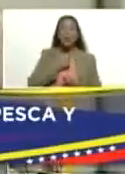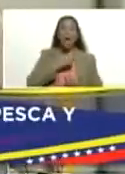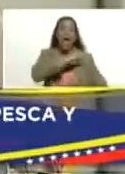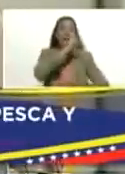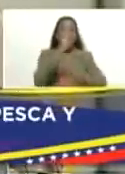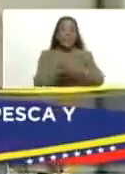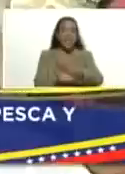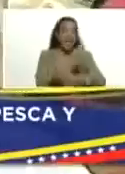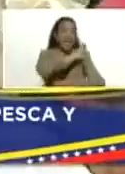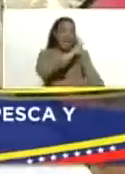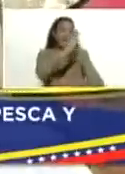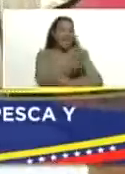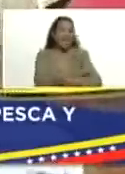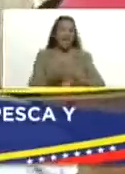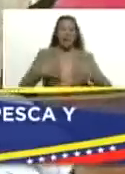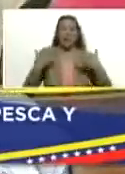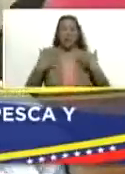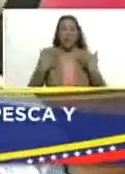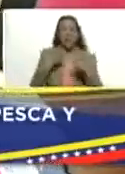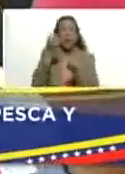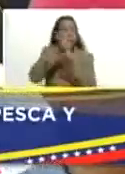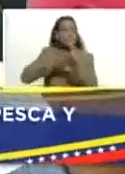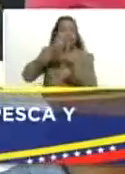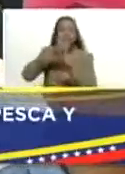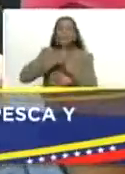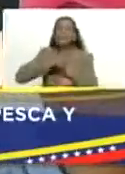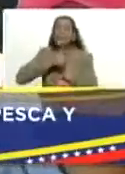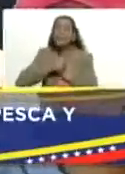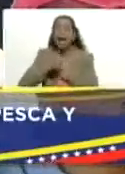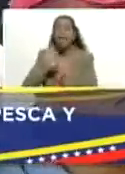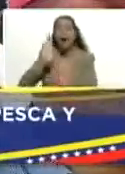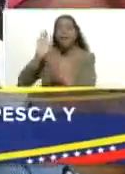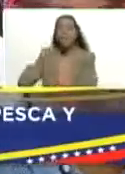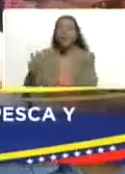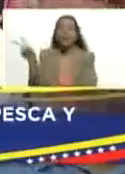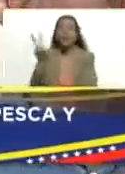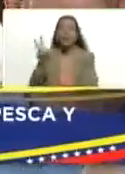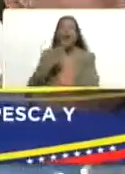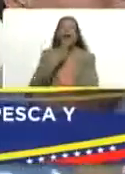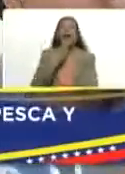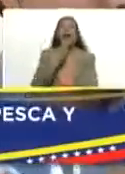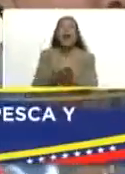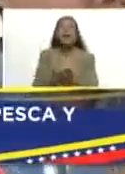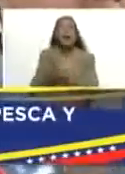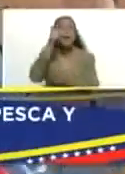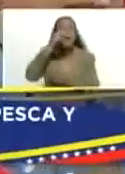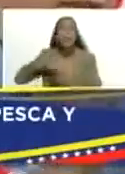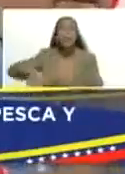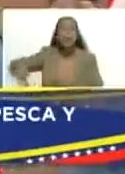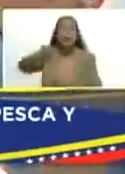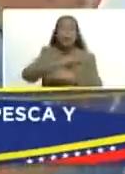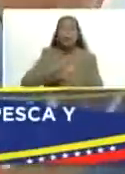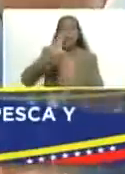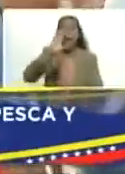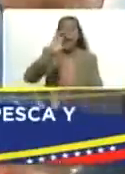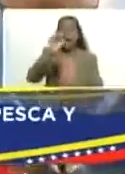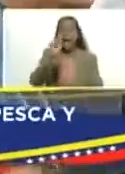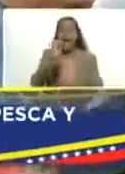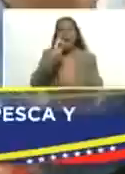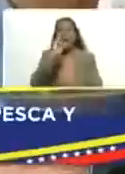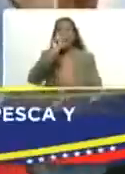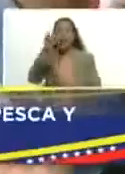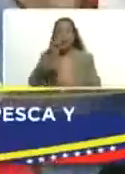energía para seguir dando la batalla por Venezuela. Le doy las gracias al pueblo de Caigüire, al pueblo de